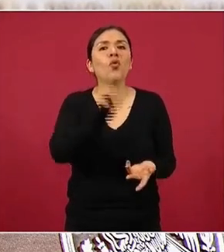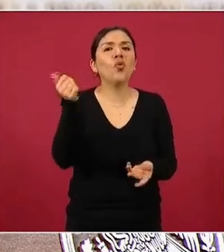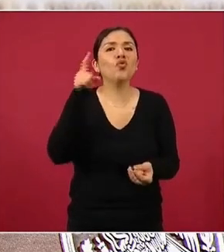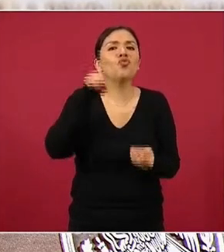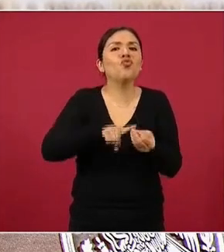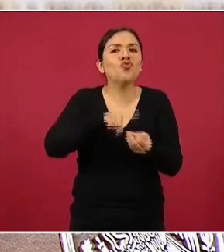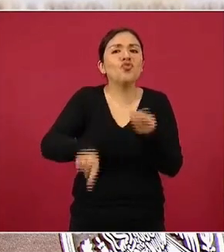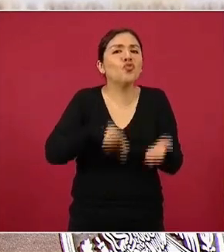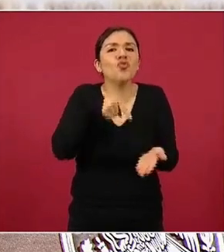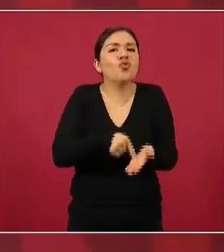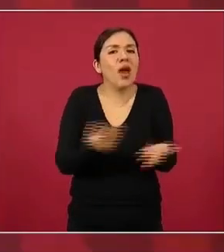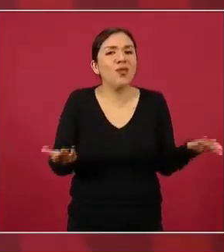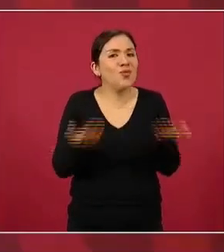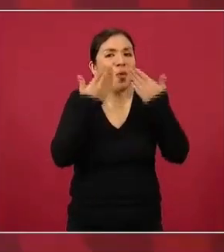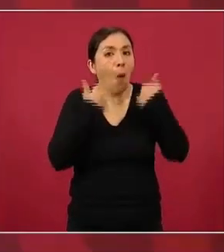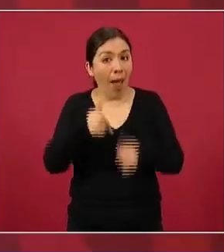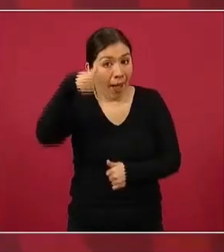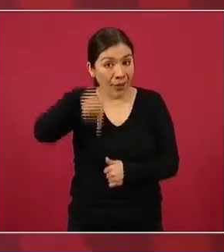en otras partes.